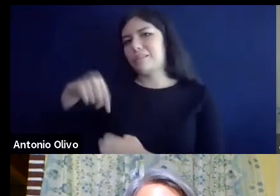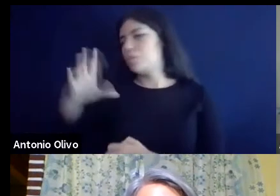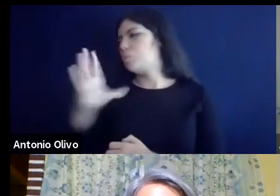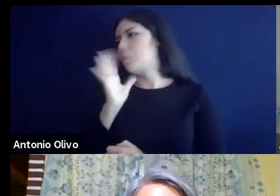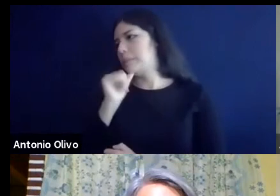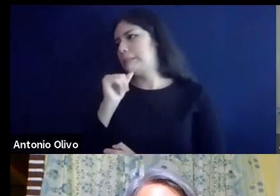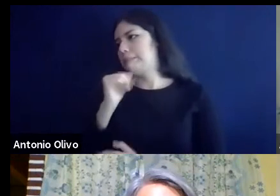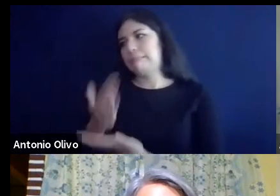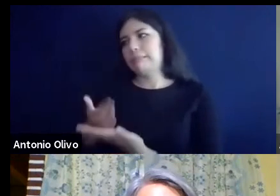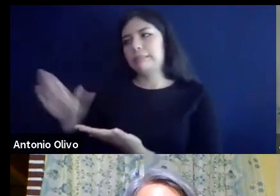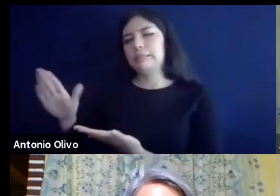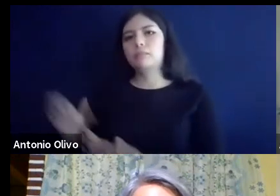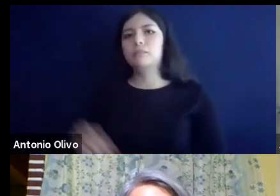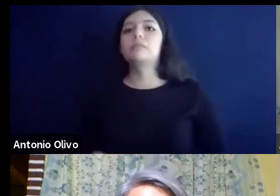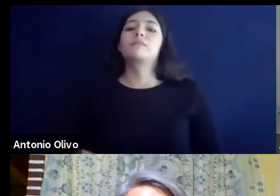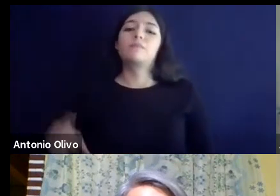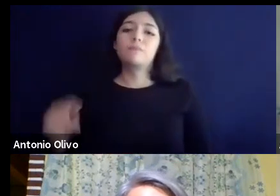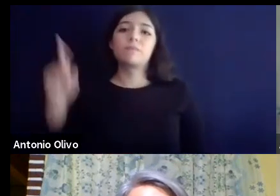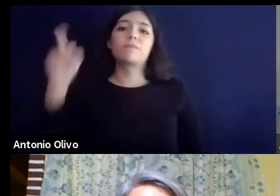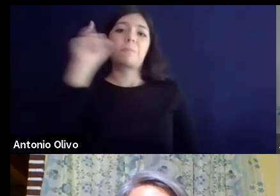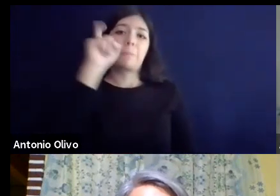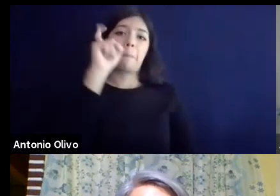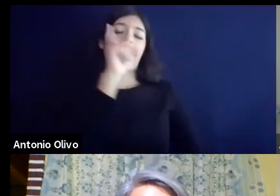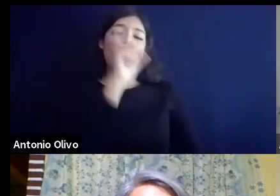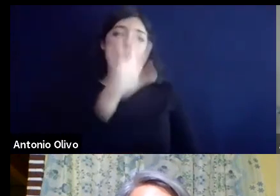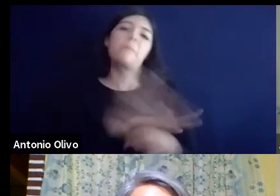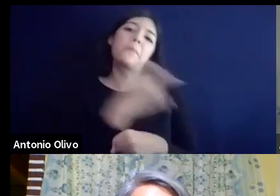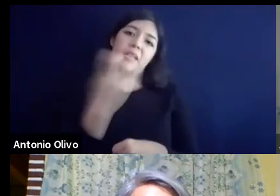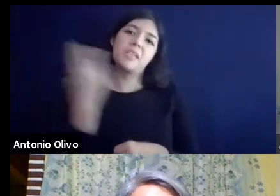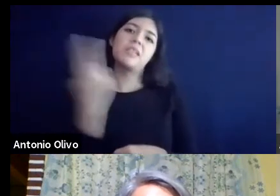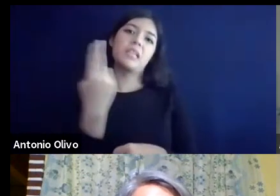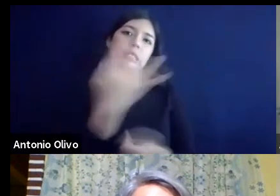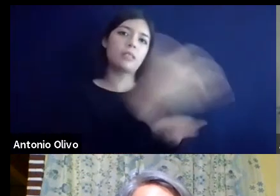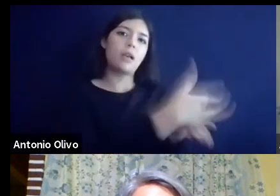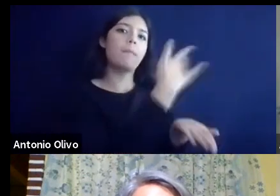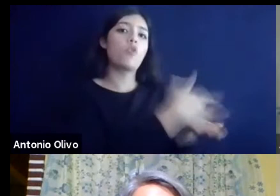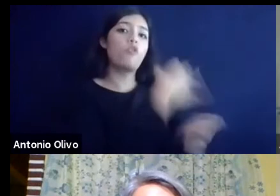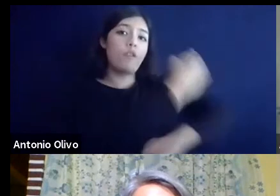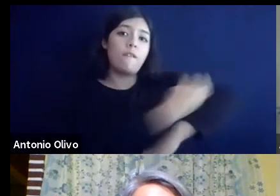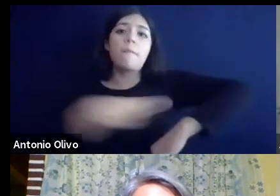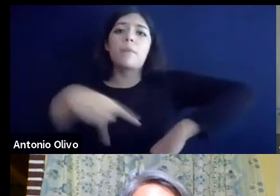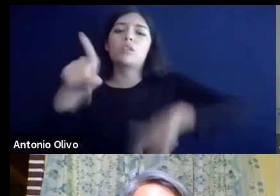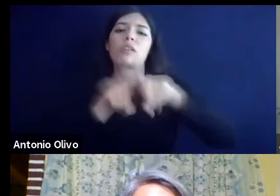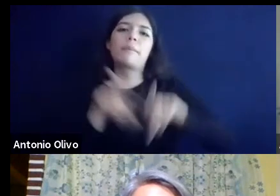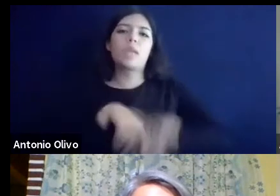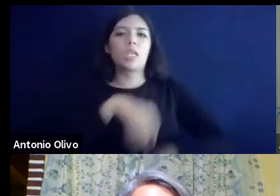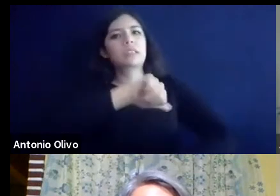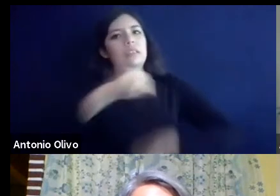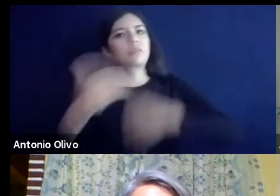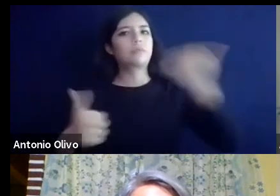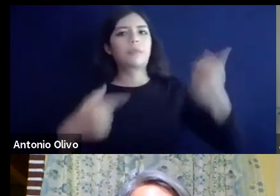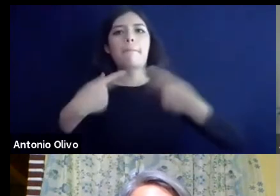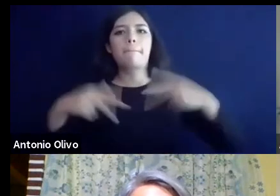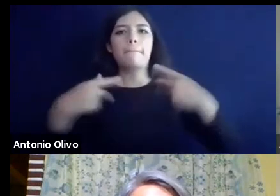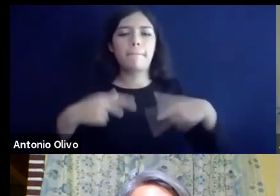es complicada y necesitas no solo el apoyo de la familia, sino también de otras personas que estén en